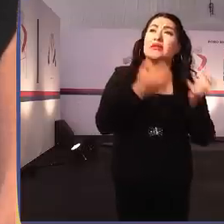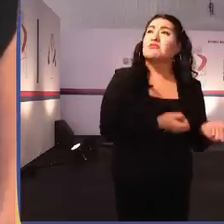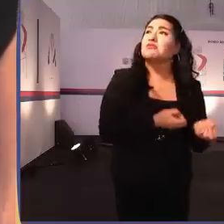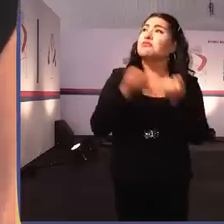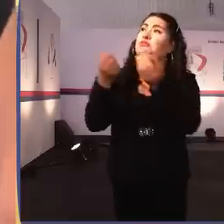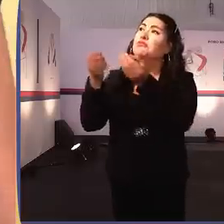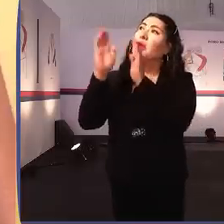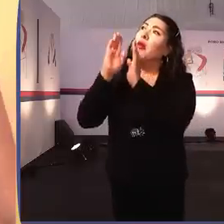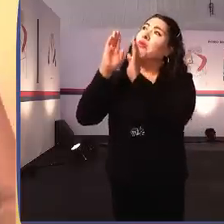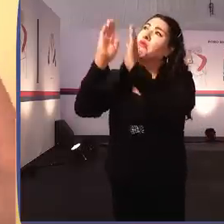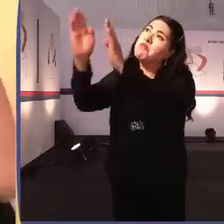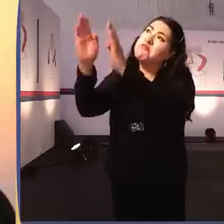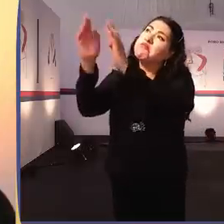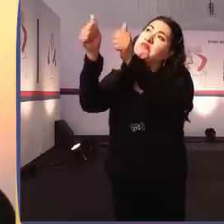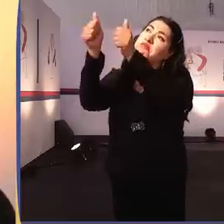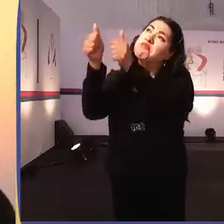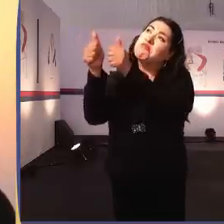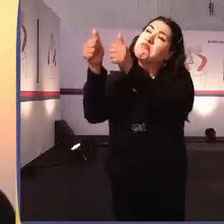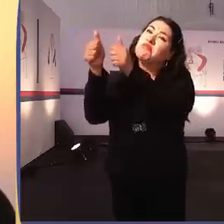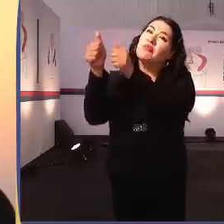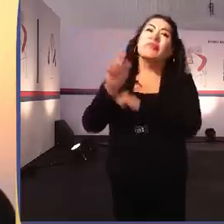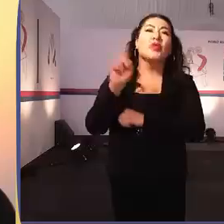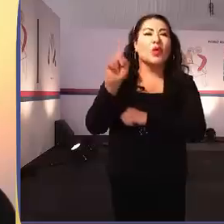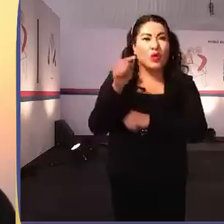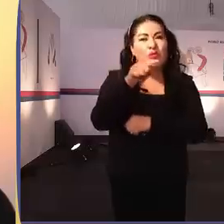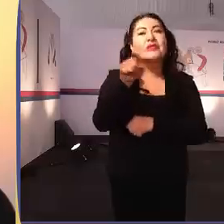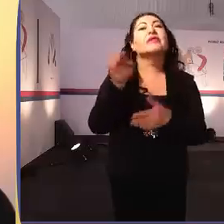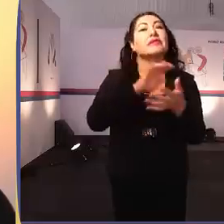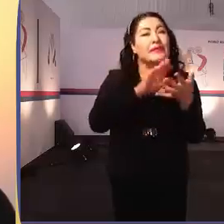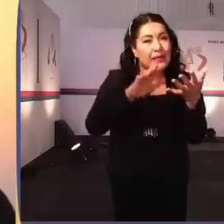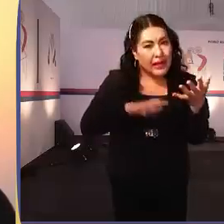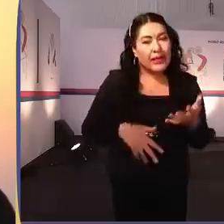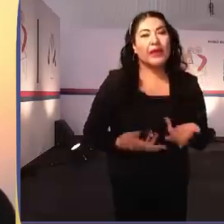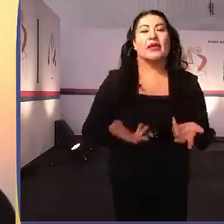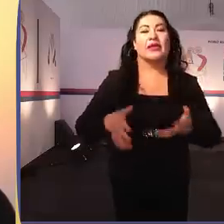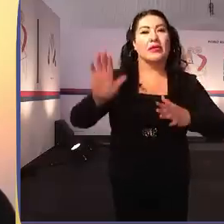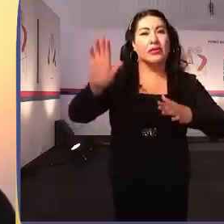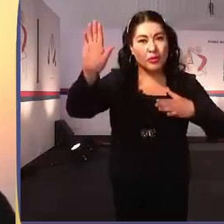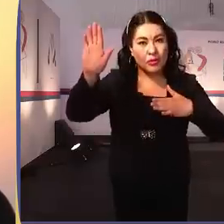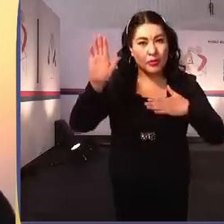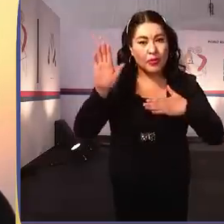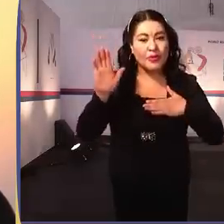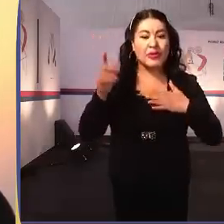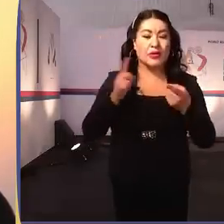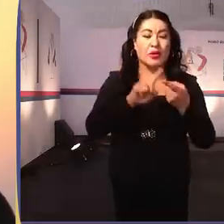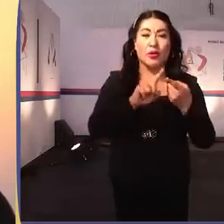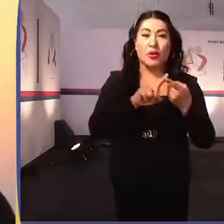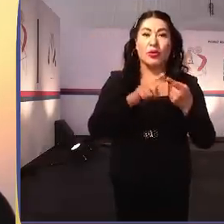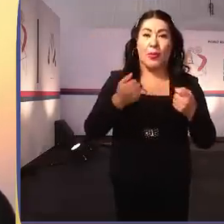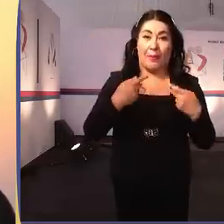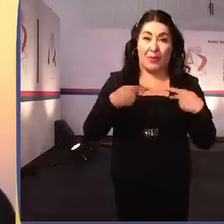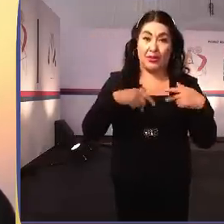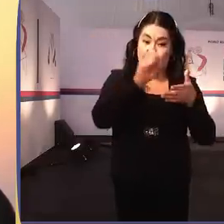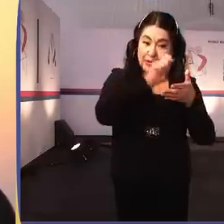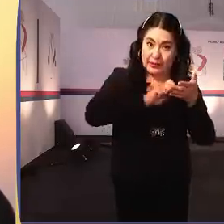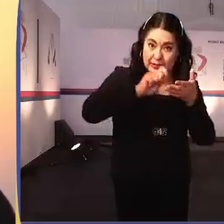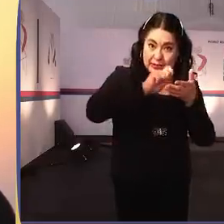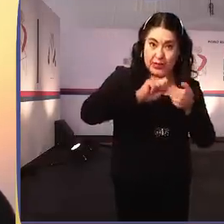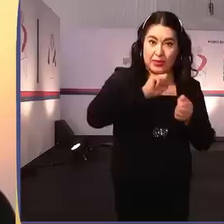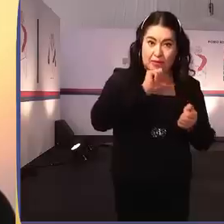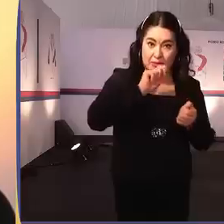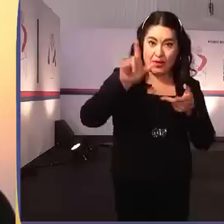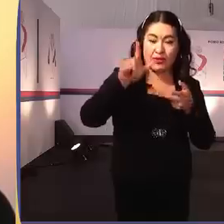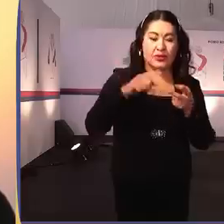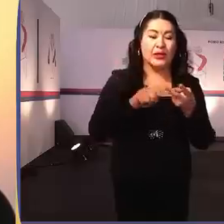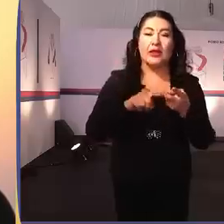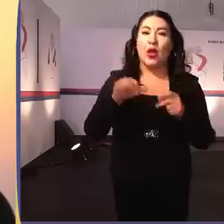a comprar un libro es porque lo van a leer. El compromiso que existe entre el autor y el lector es